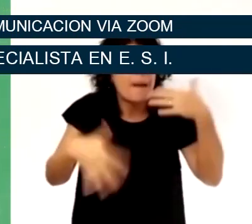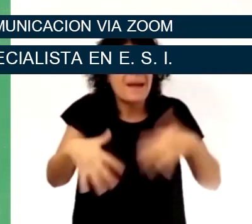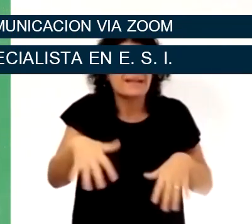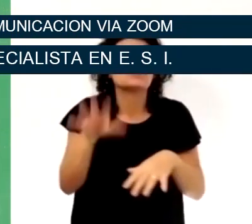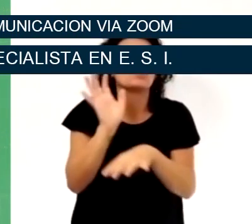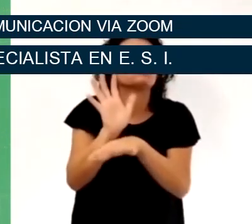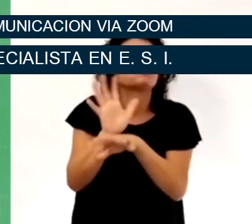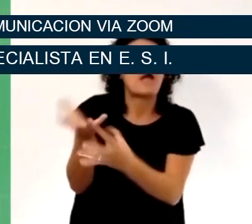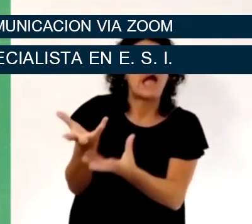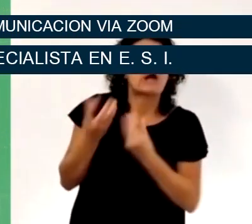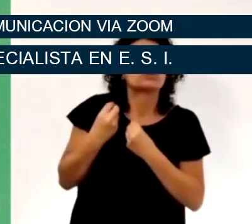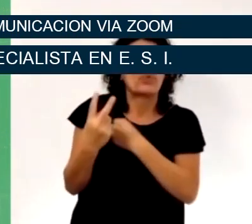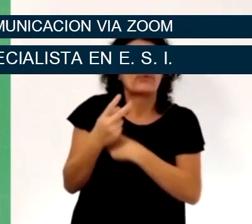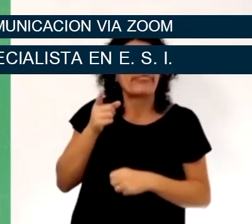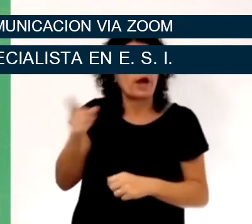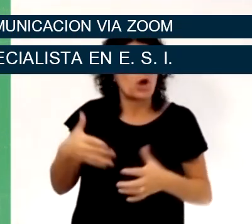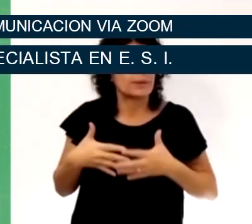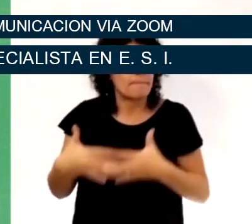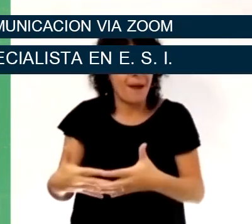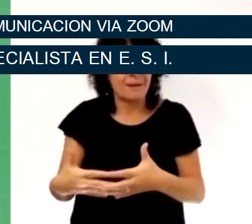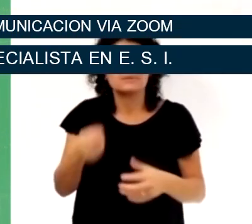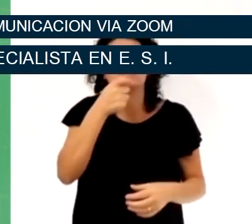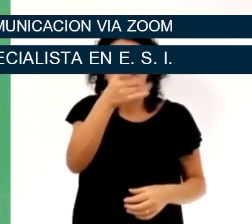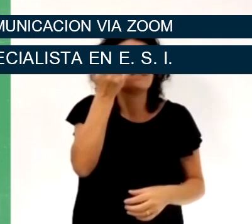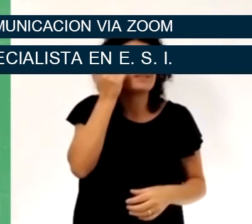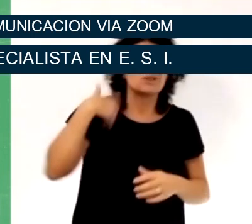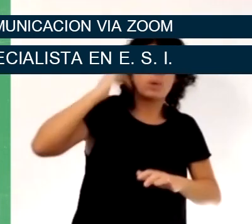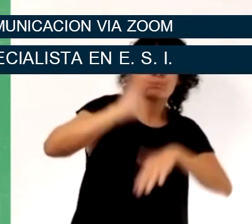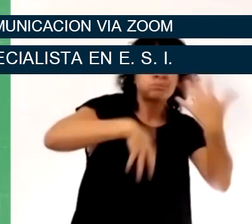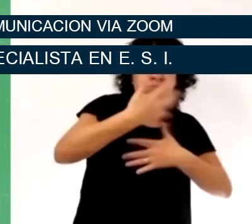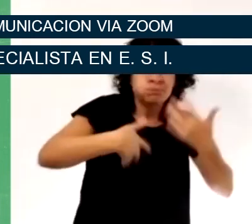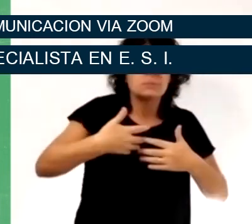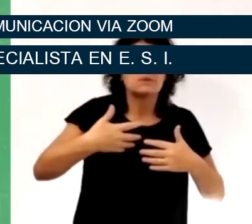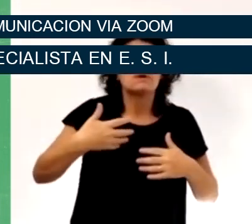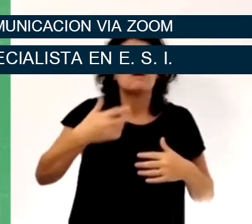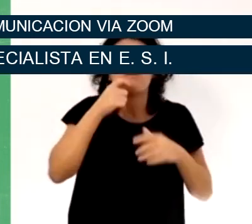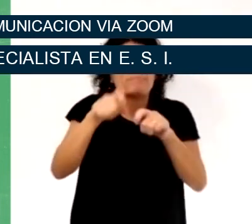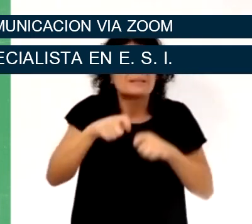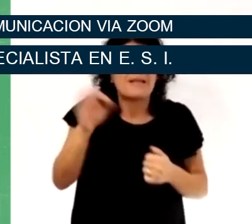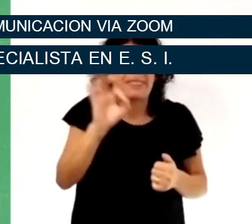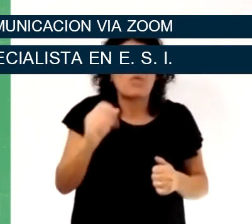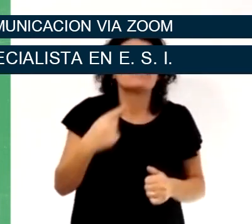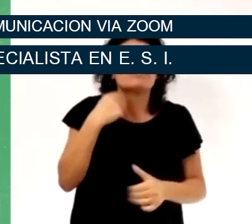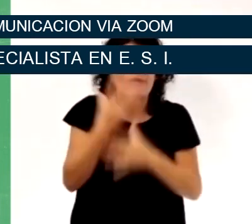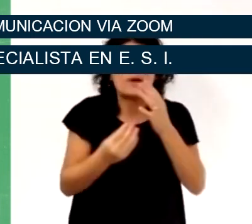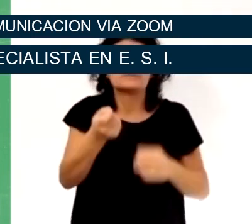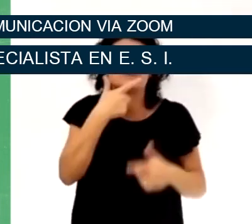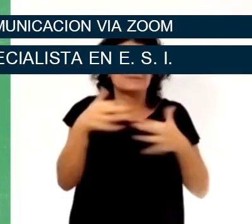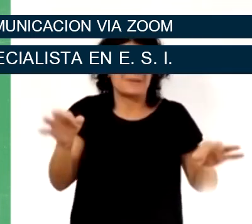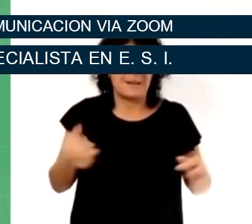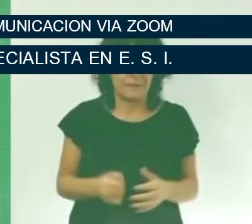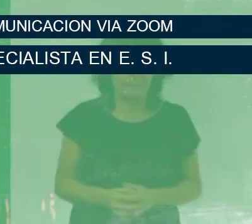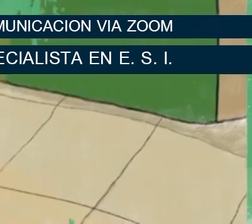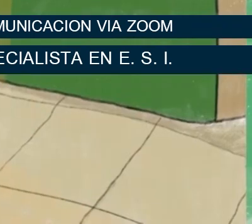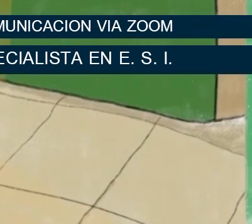los inyectables bueno los preservativos que es el único método que previene las its y las infecciones de transmisión sexual y la pastilla del día después y en realidad